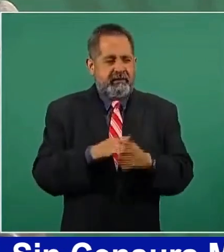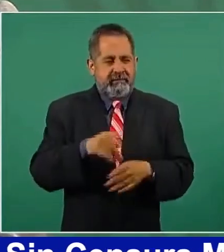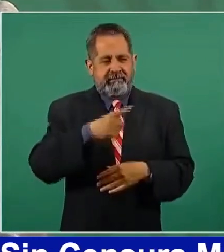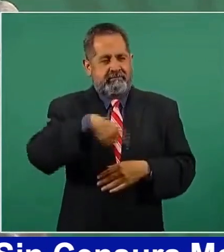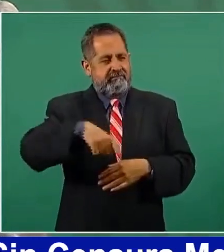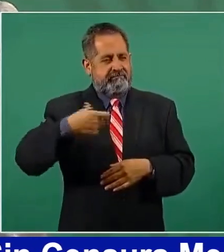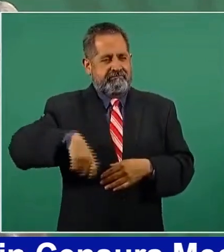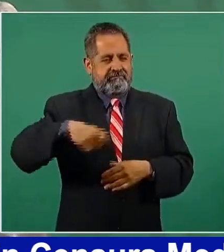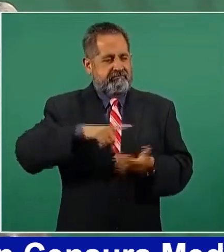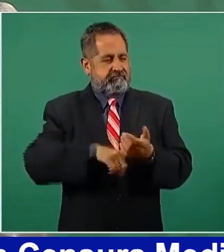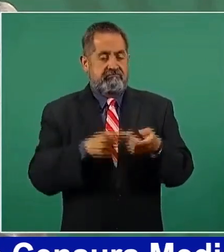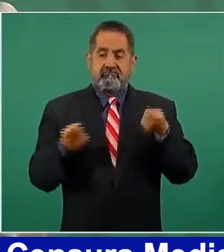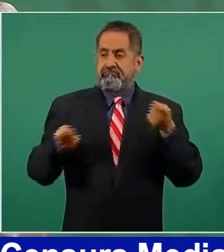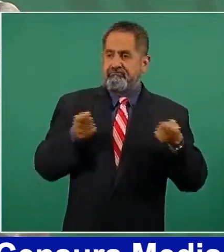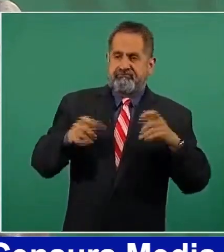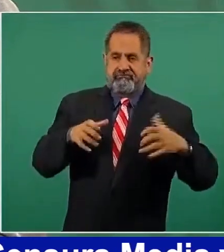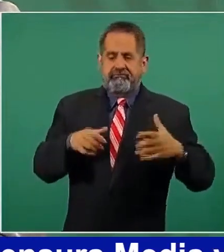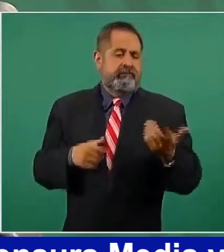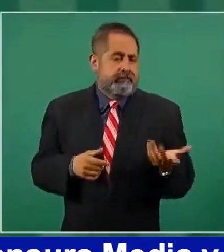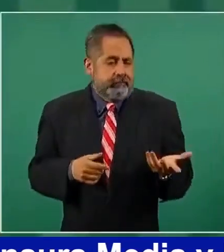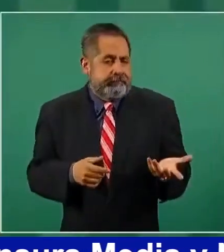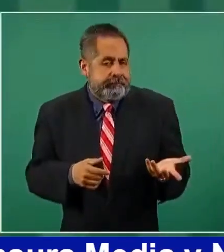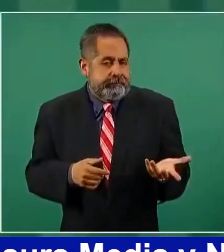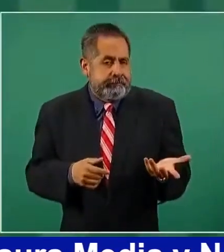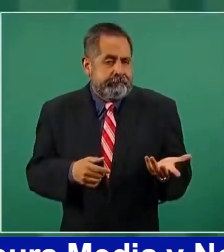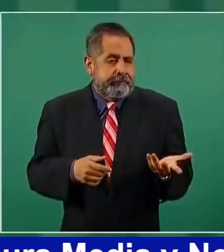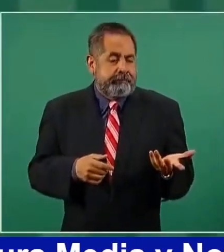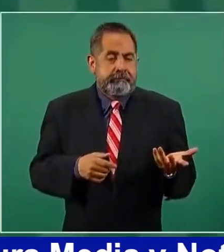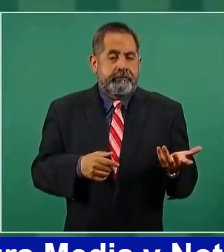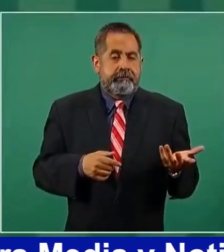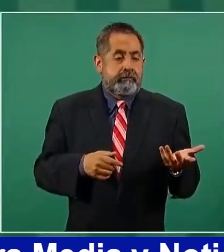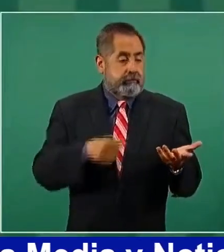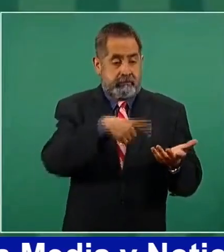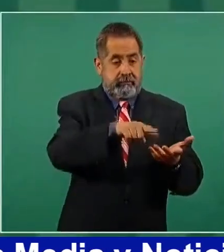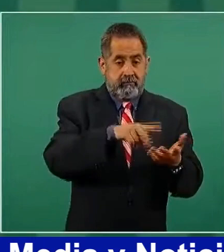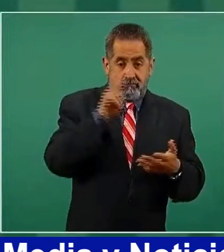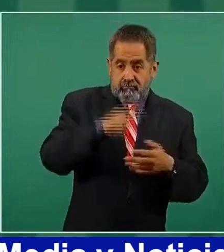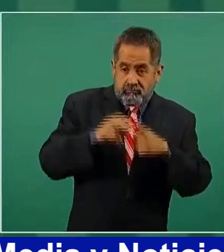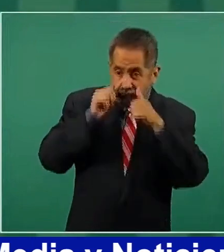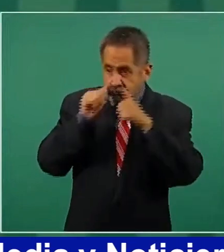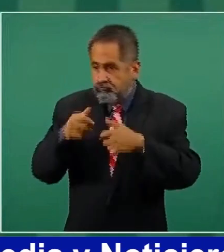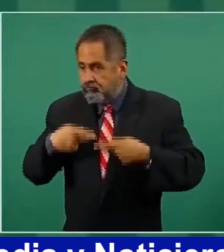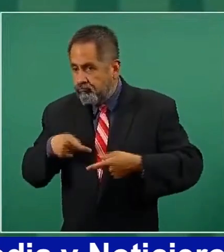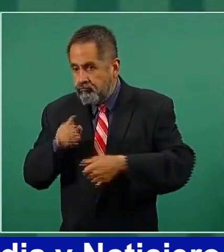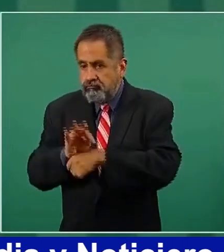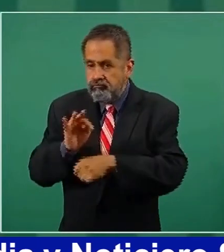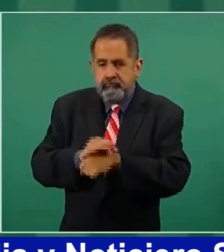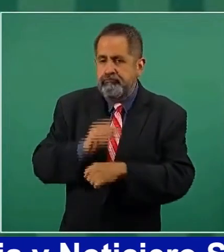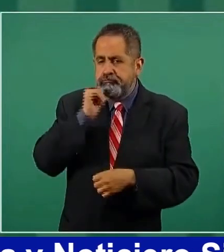económico, que nunca se preocupan por el pueblo,